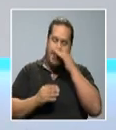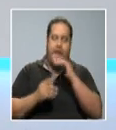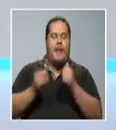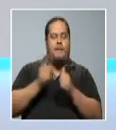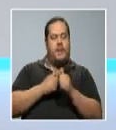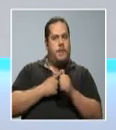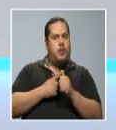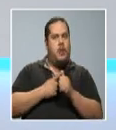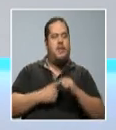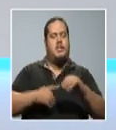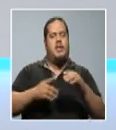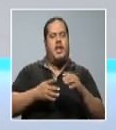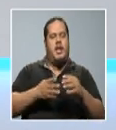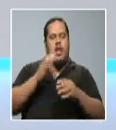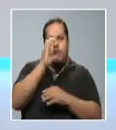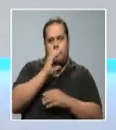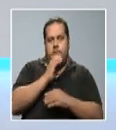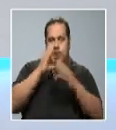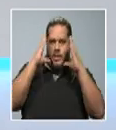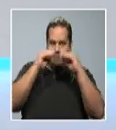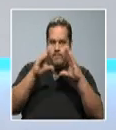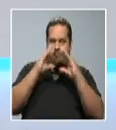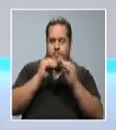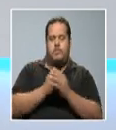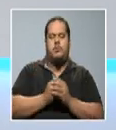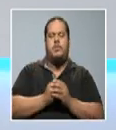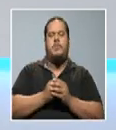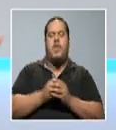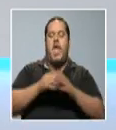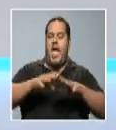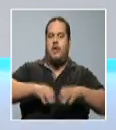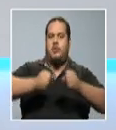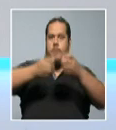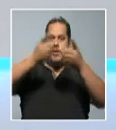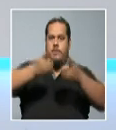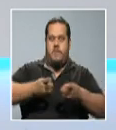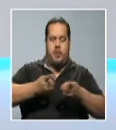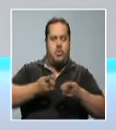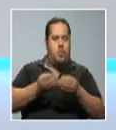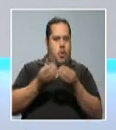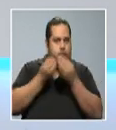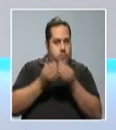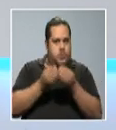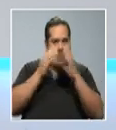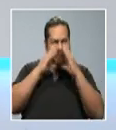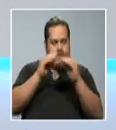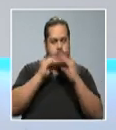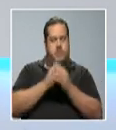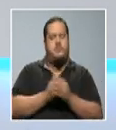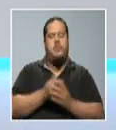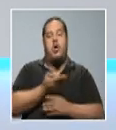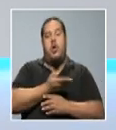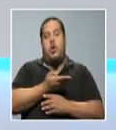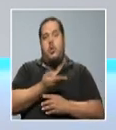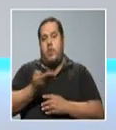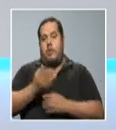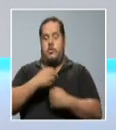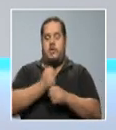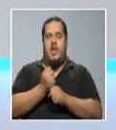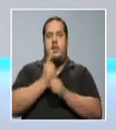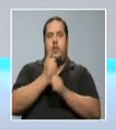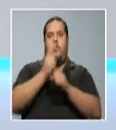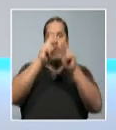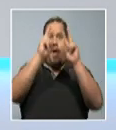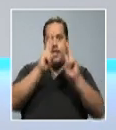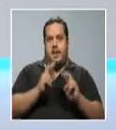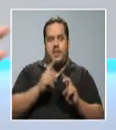informarse, tomar cualquier decisión con base en mucha información. Efectivamente, cuando se realiza un análisis para